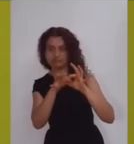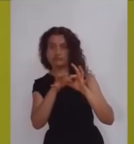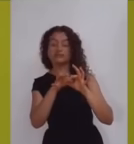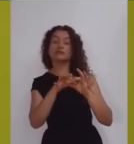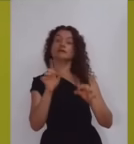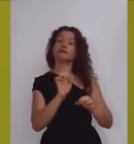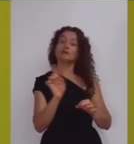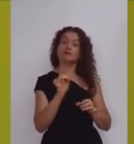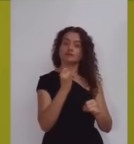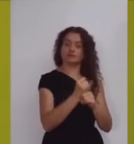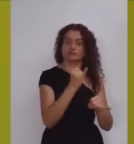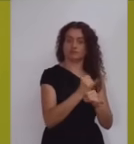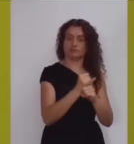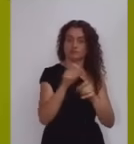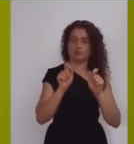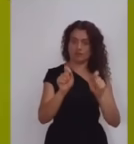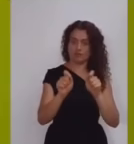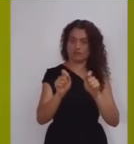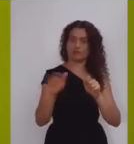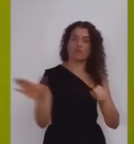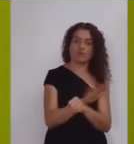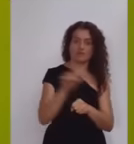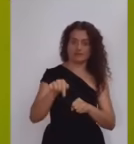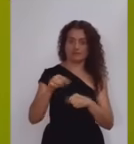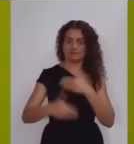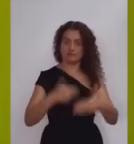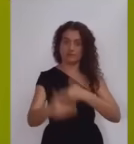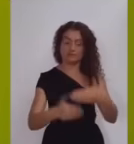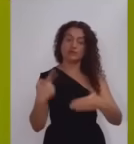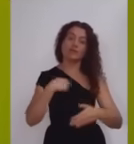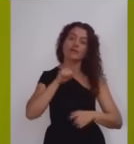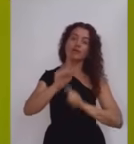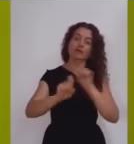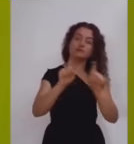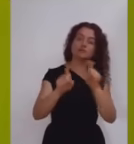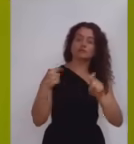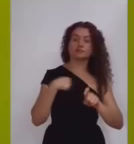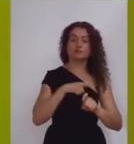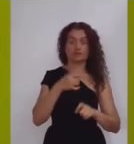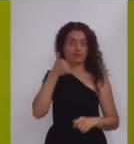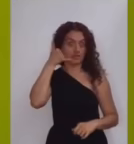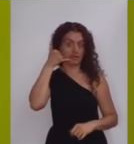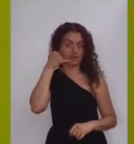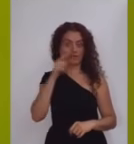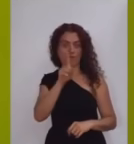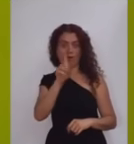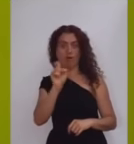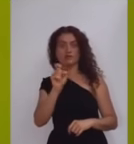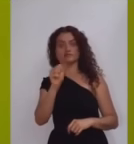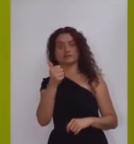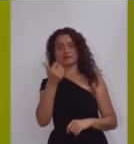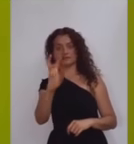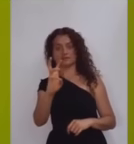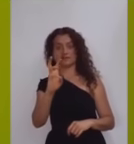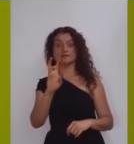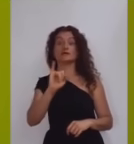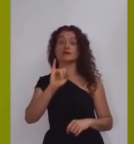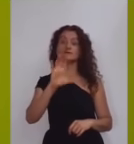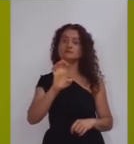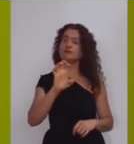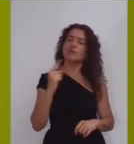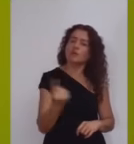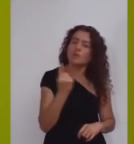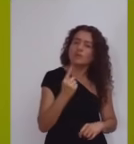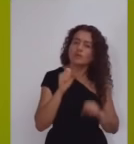pronto hayan completado este proceso. Para consultas hemos puesto a su disposición la línea telefónica 1116 del ICE que